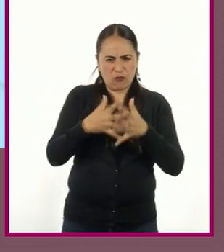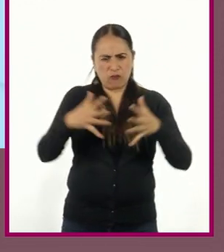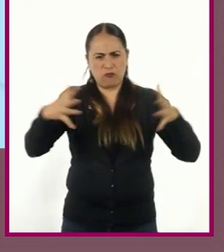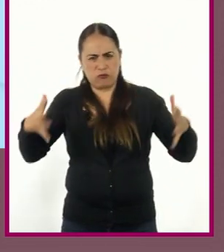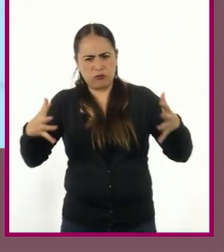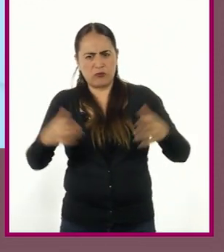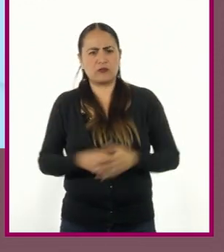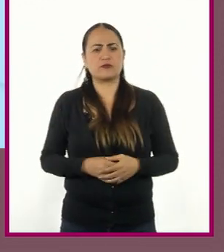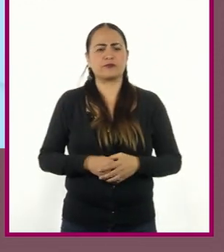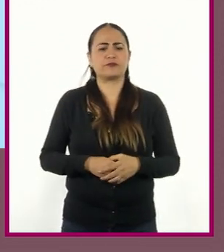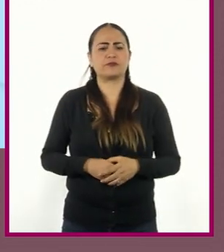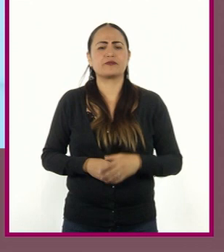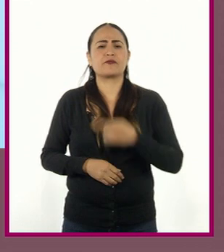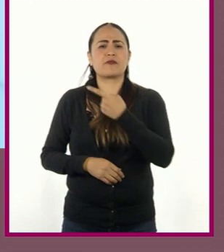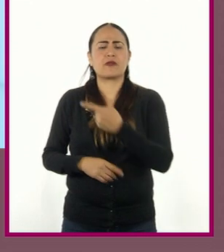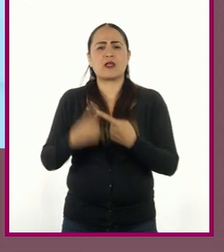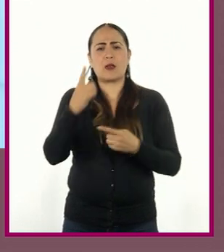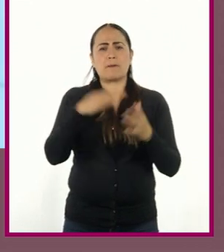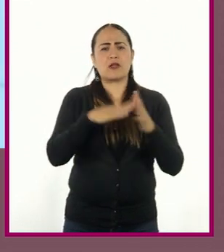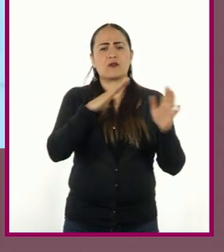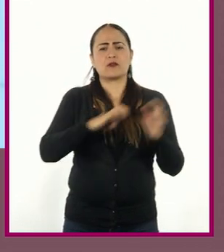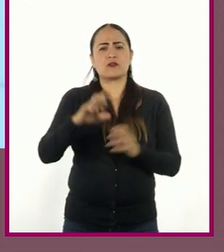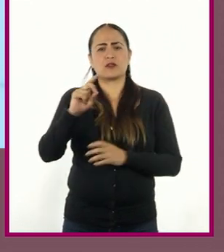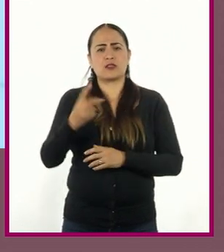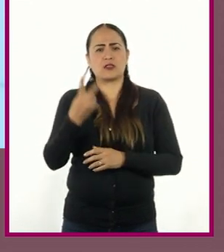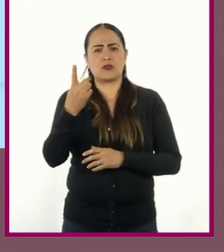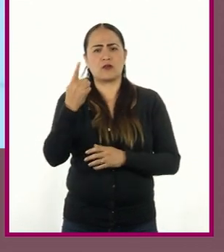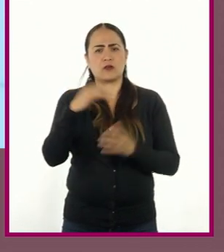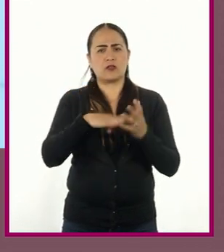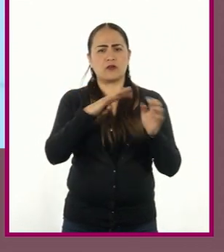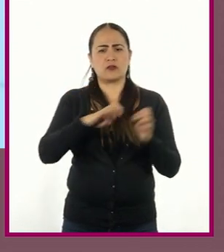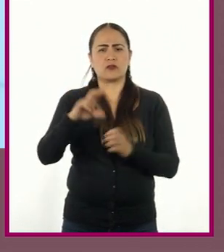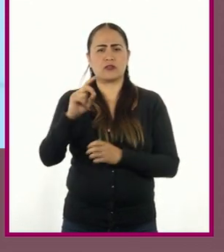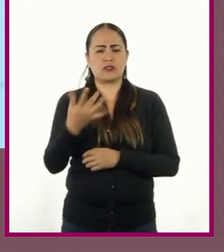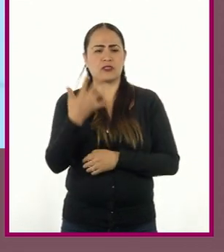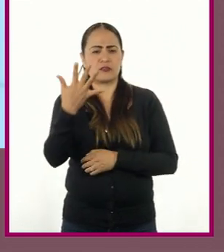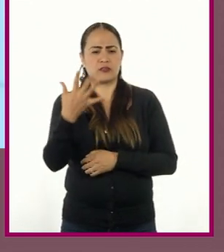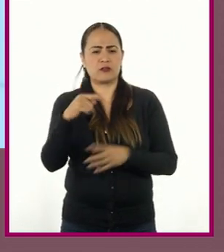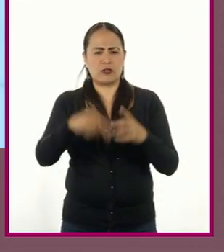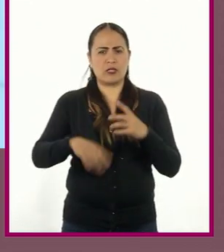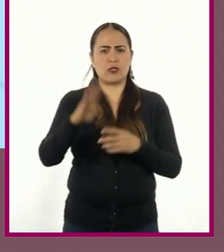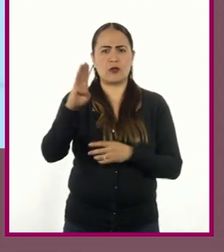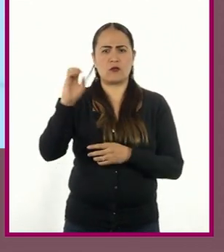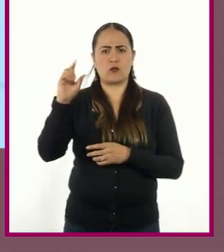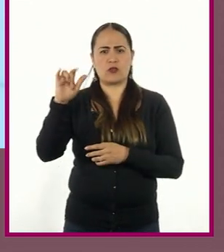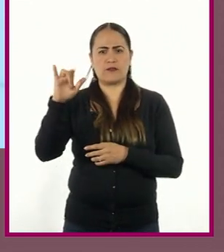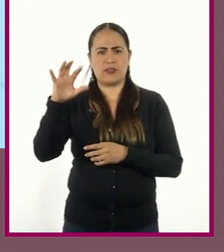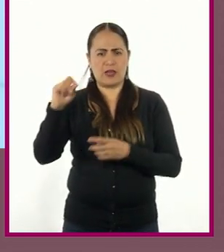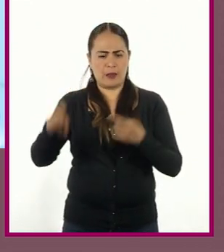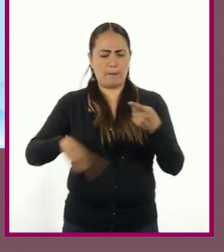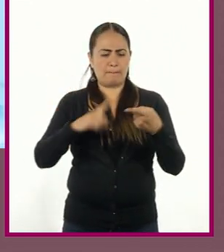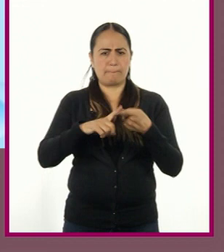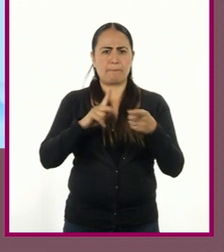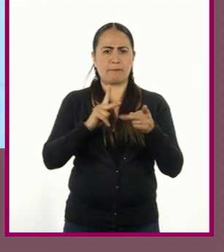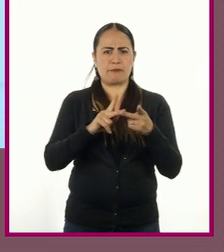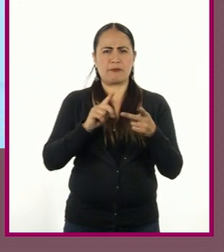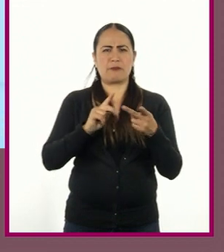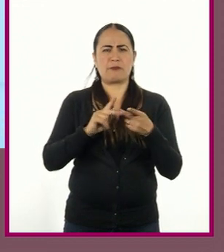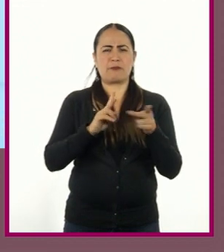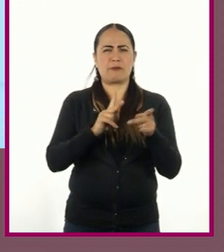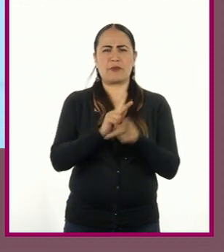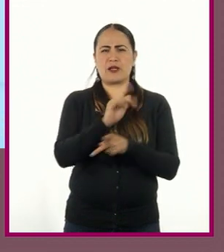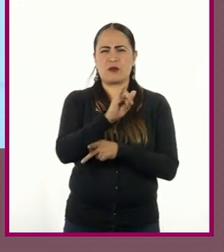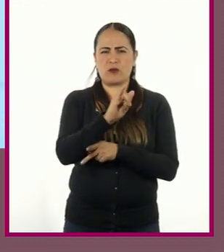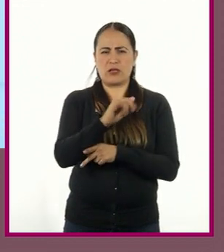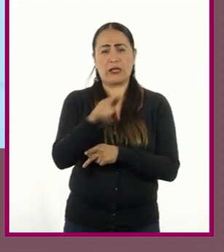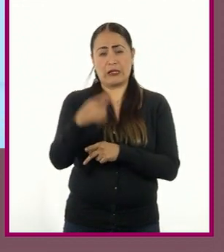Chaco, ocurrida entre 1932 y 1935, que enfrentó a Bolivia contra Paraguay por el dominio de una región que